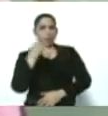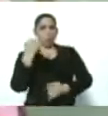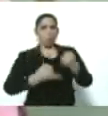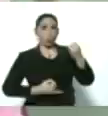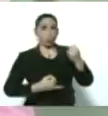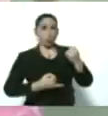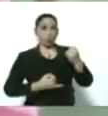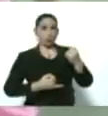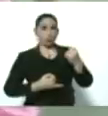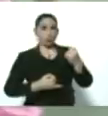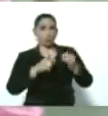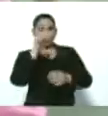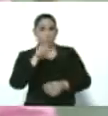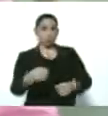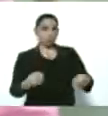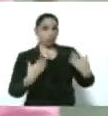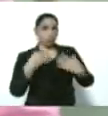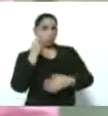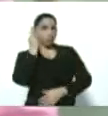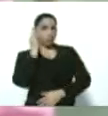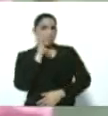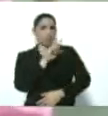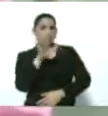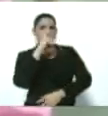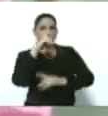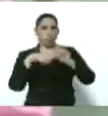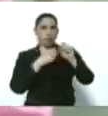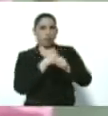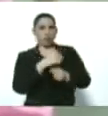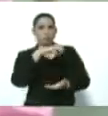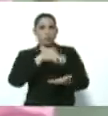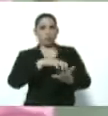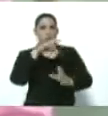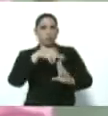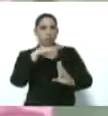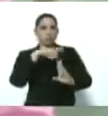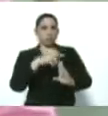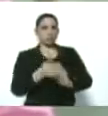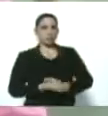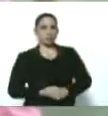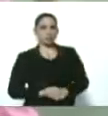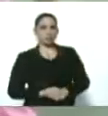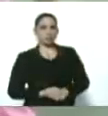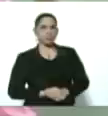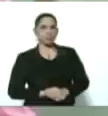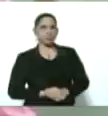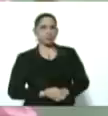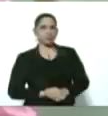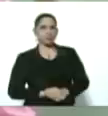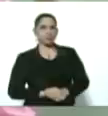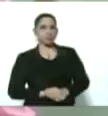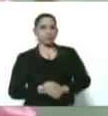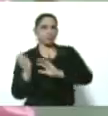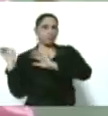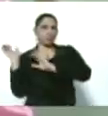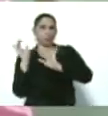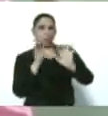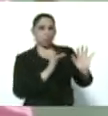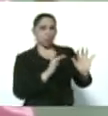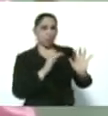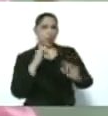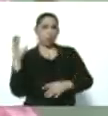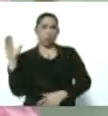una muchacha de 25 años de edad, del estado Táchira, y venía de Cúcuta,